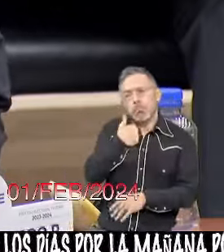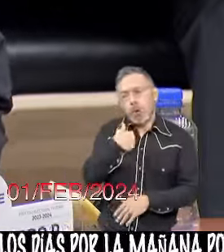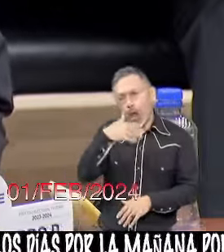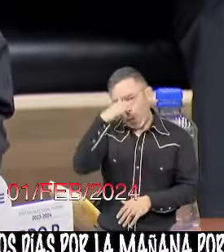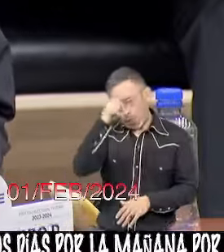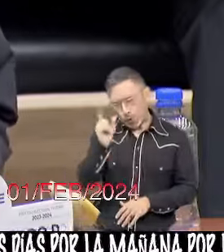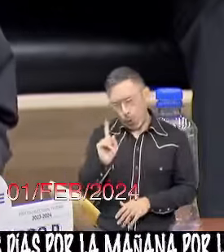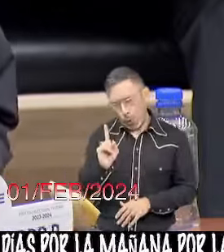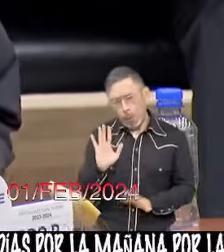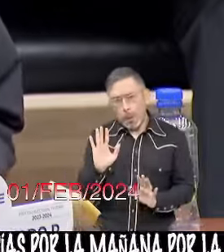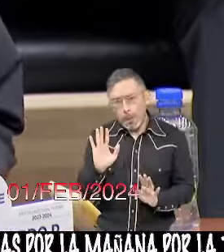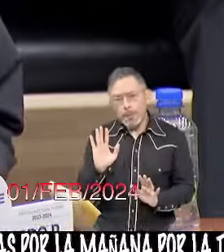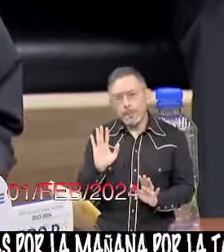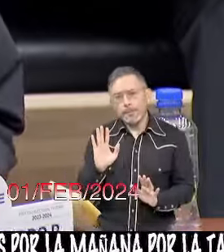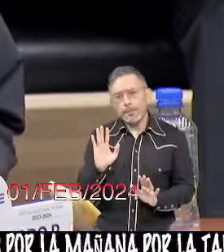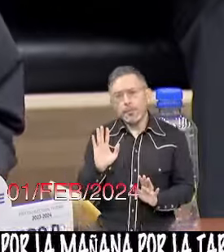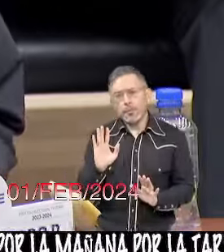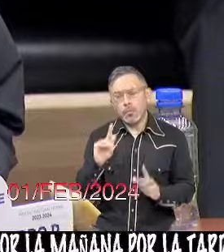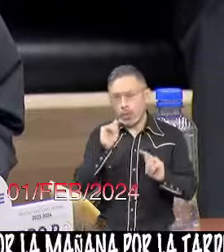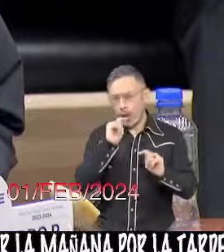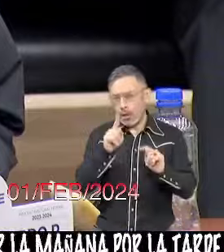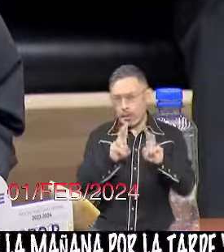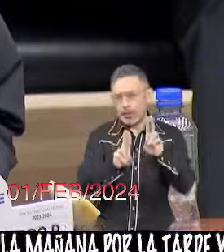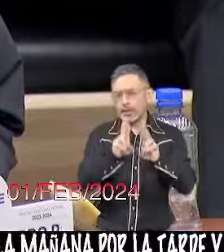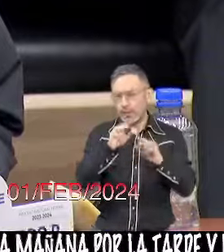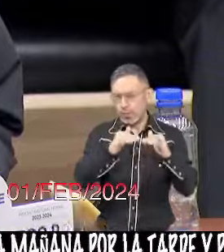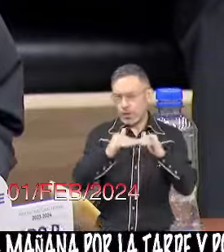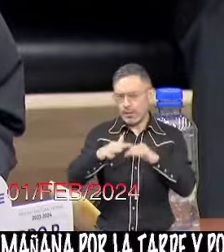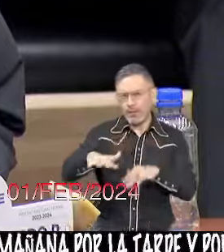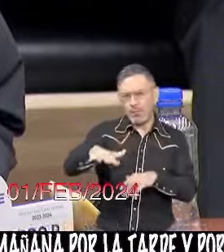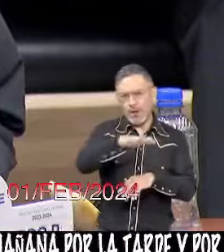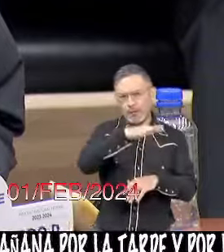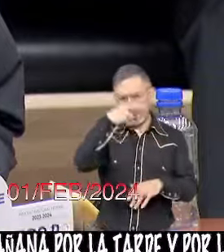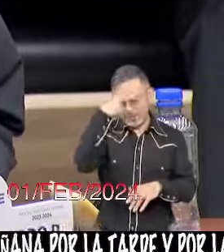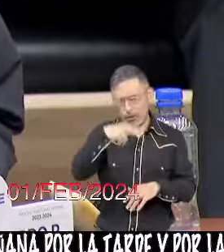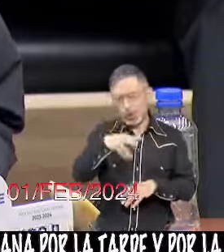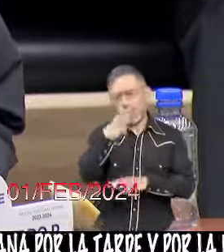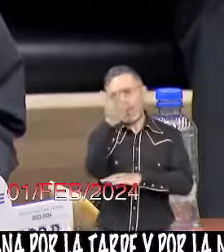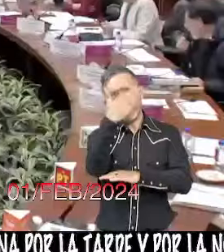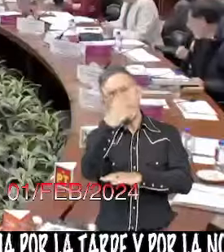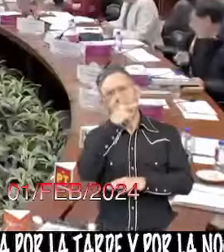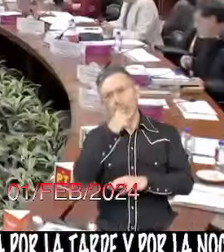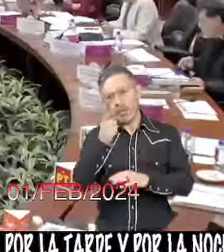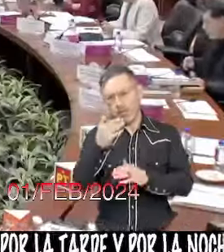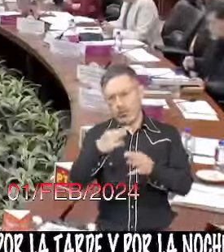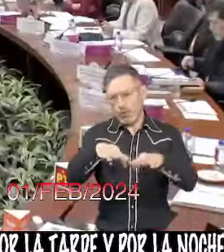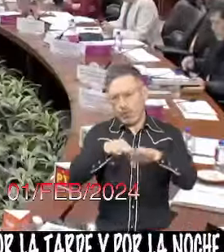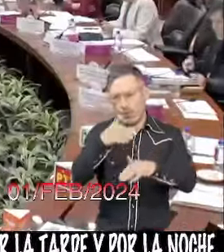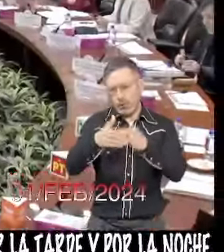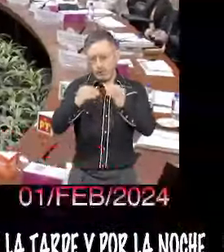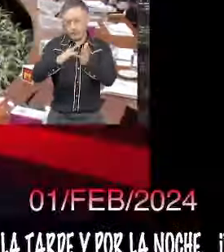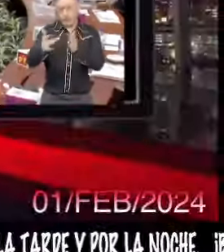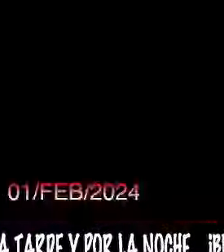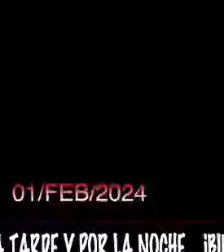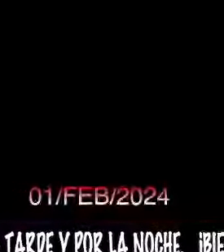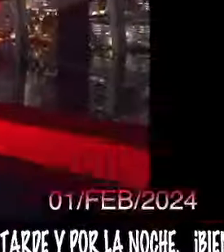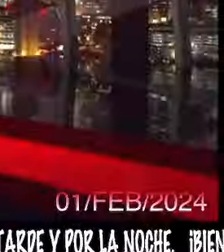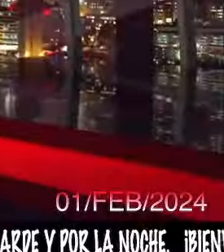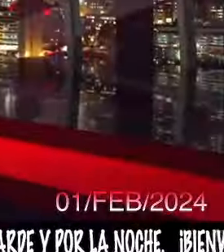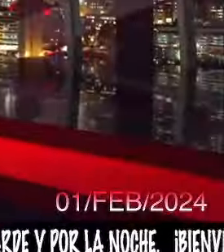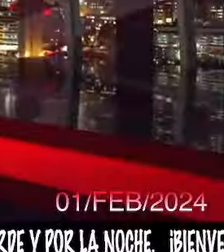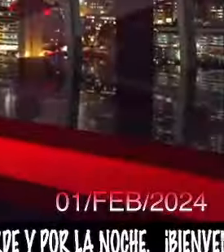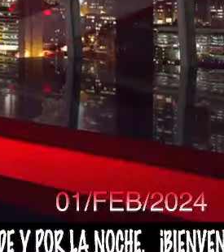muy importante del desarrollo de la democracia de nuestro pueblo y de nuestra patria. Muchas gracias. Gracias a usted, señor